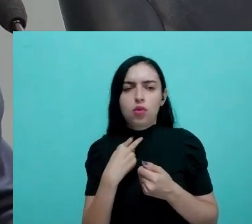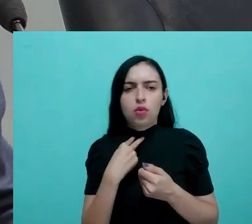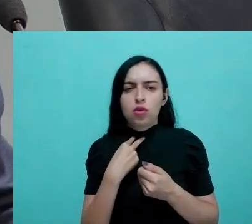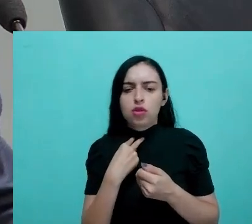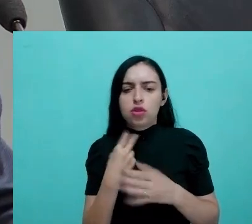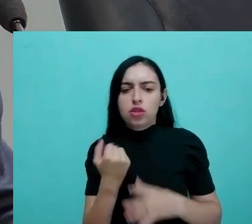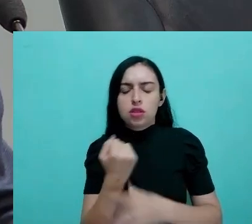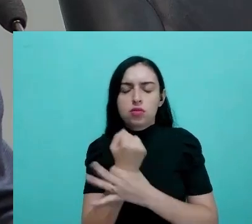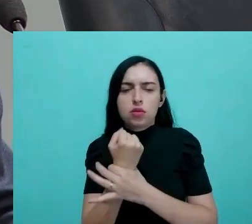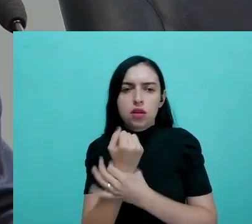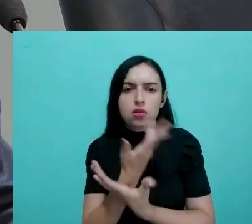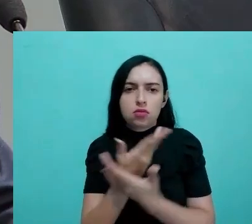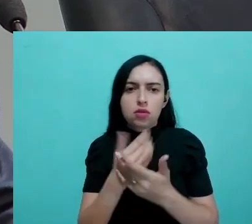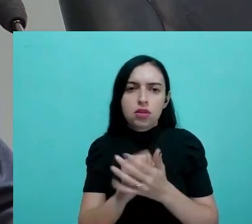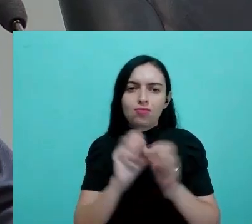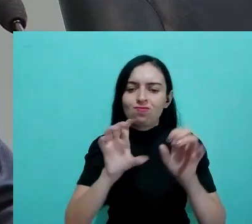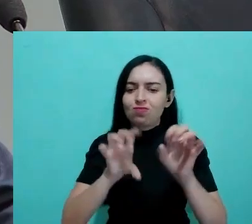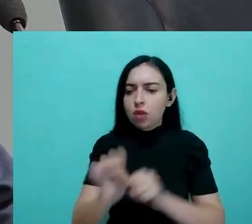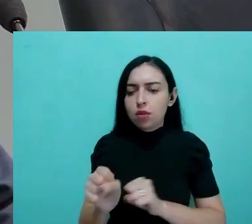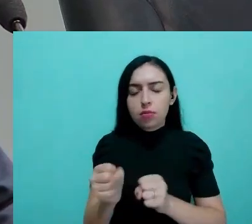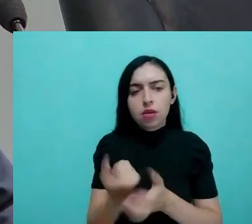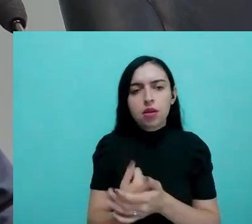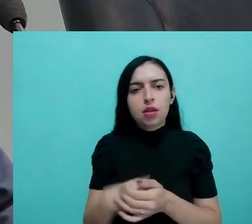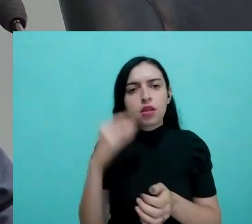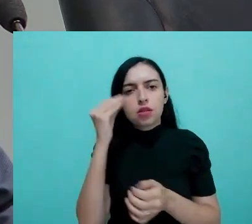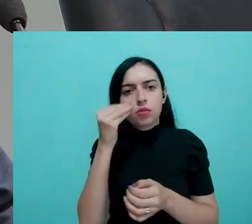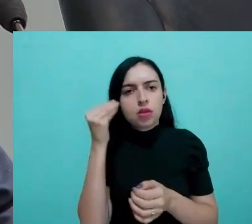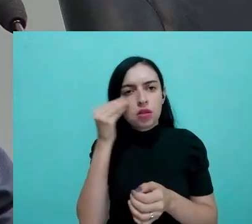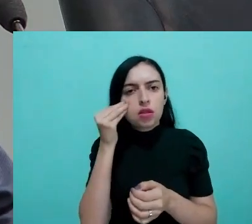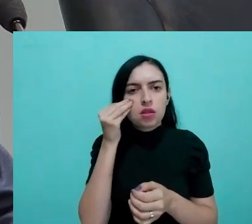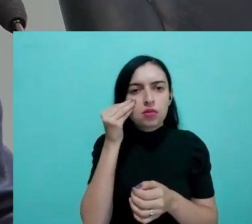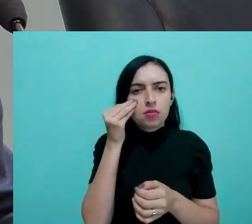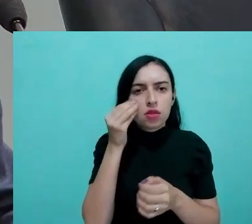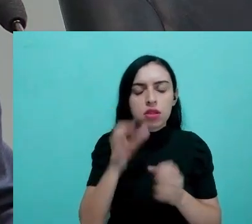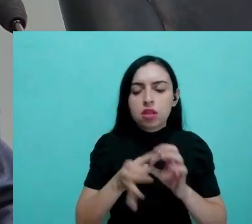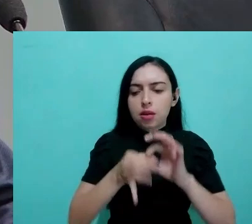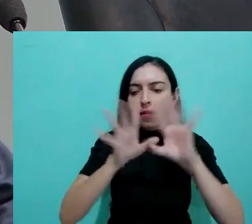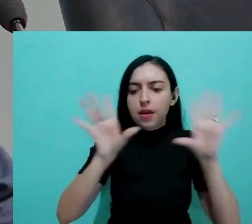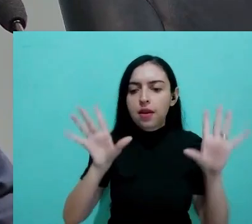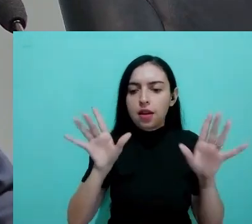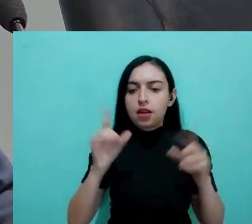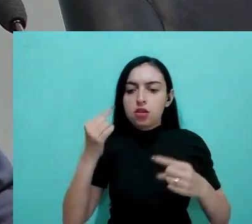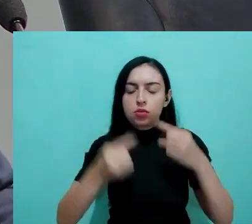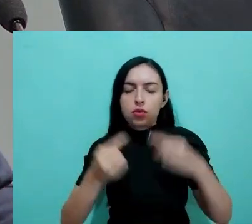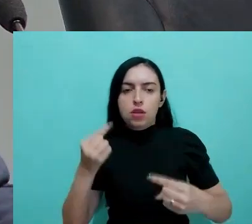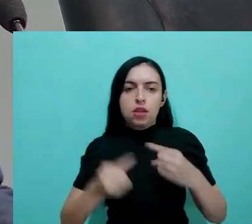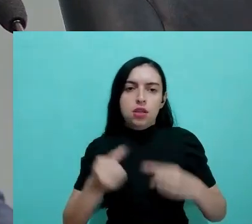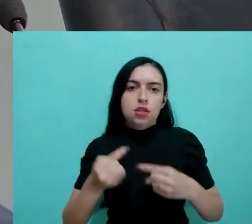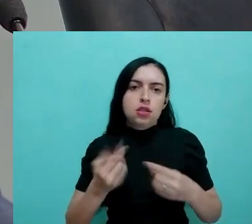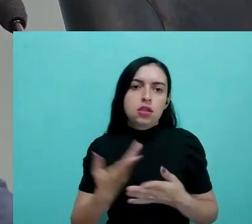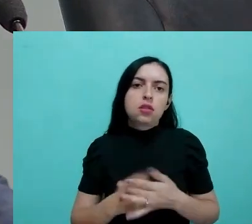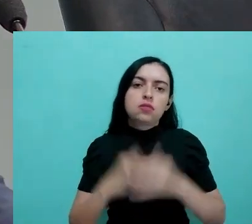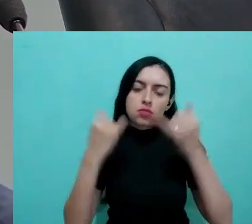sin destruir la experiencia misma de libertad política que le otorga valor.